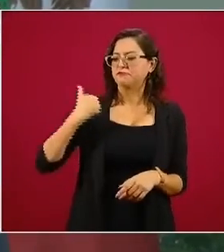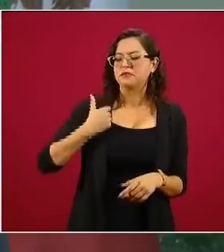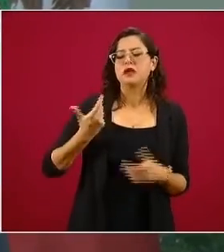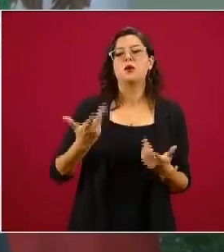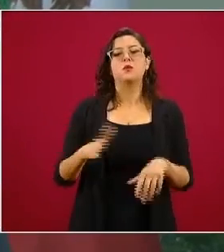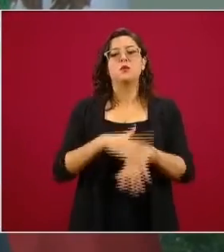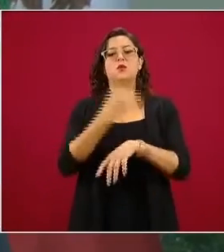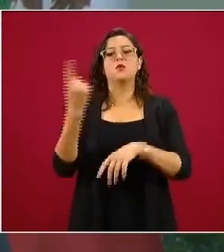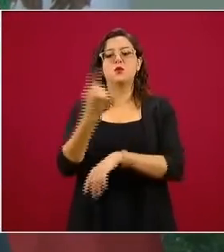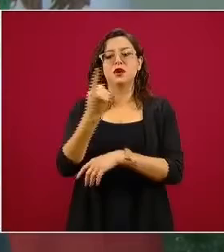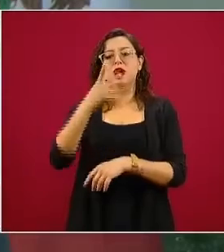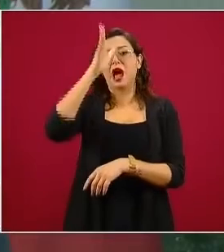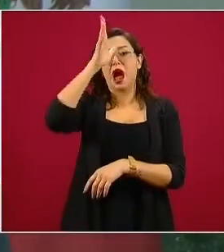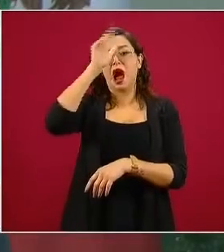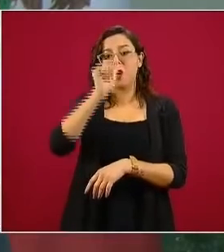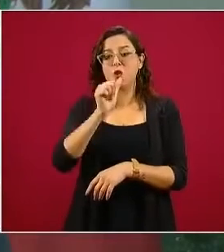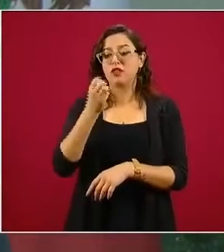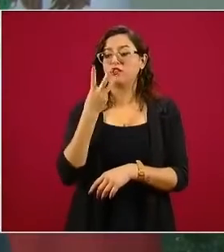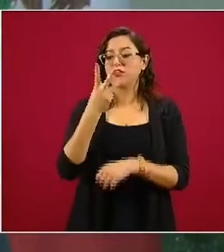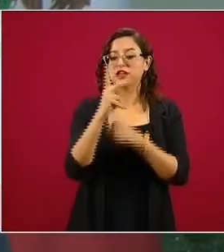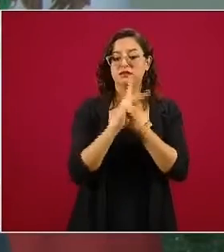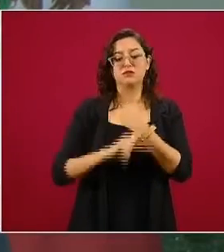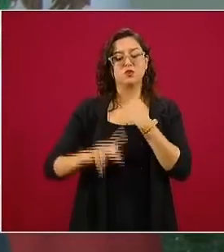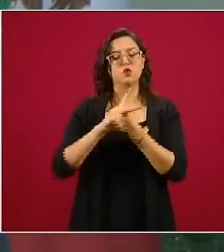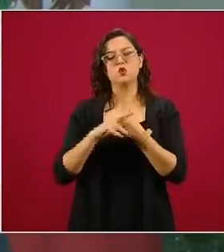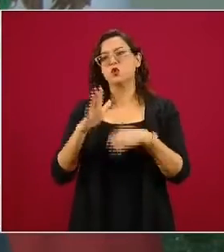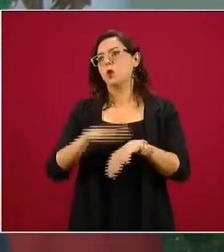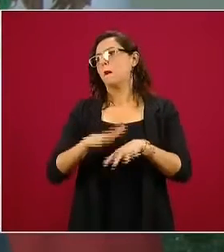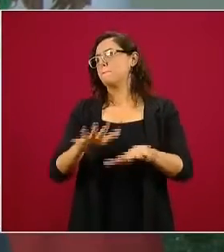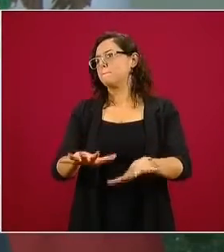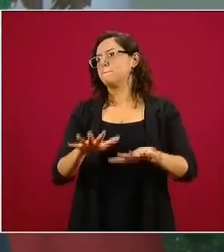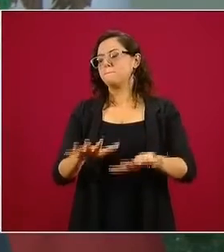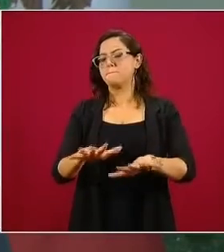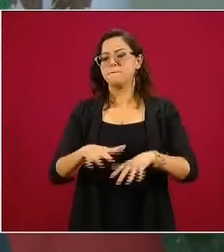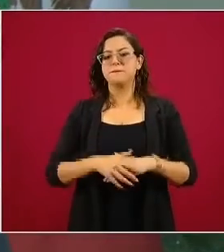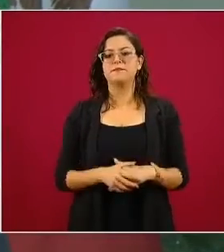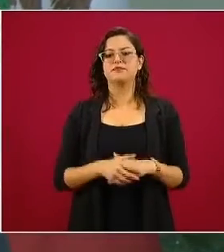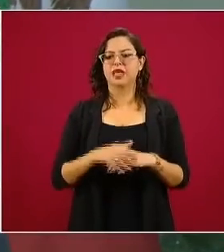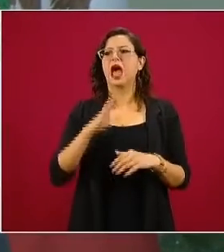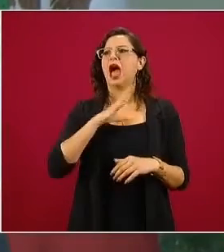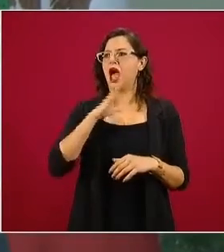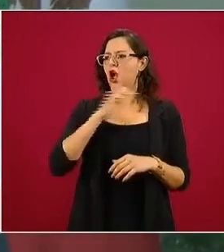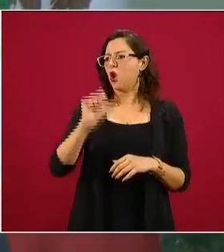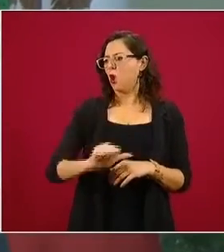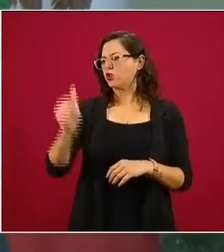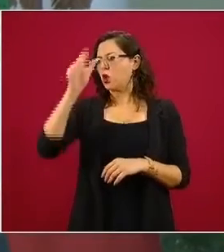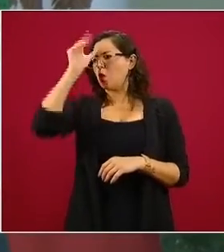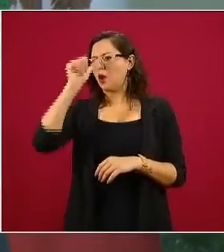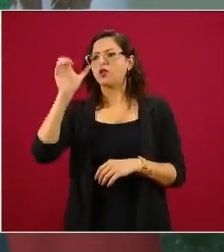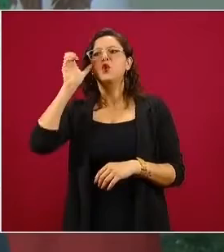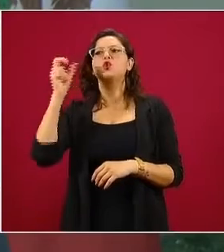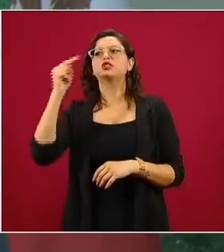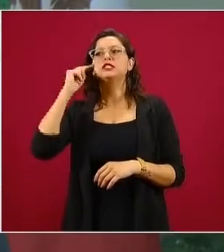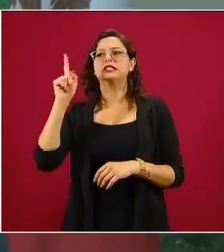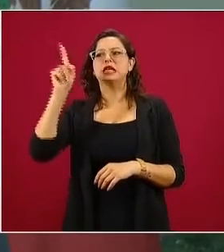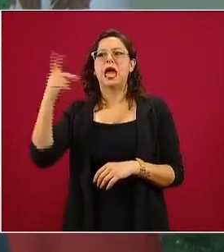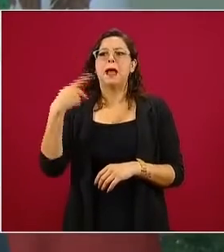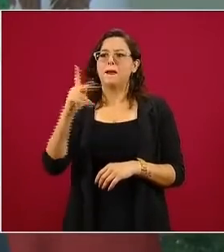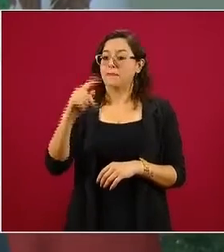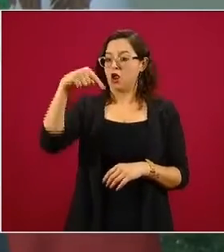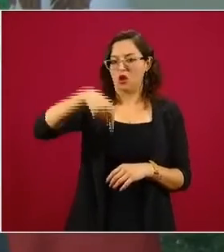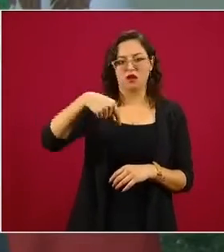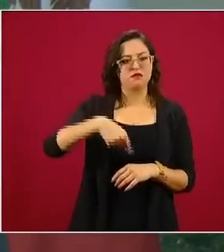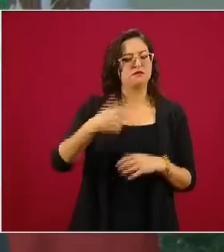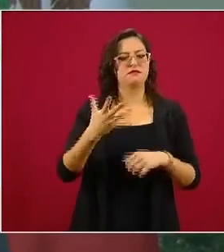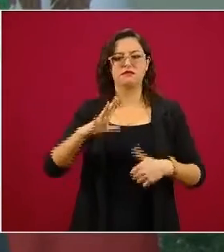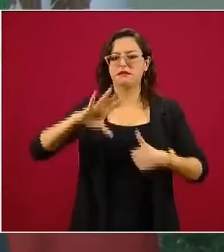acuerdo comercial más impresionante que hay. Tenemos otro con China, pero este es el más significativo. Nuestros